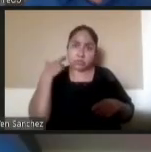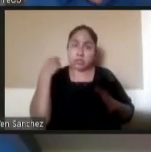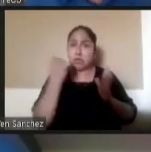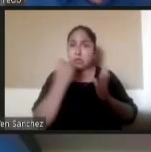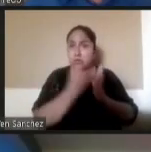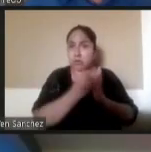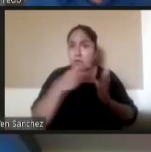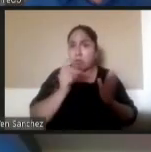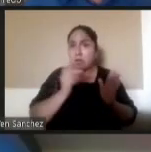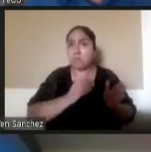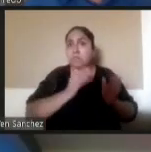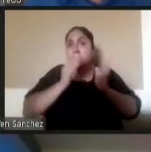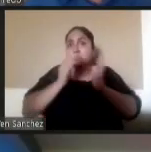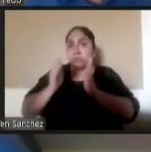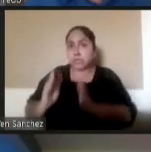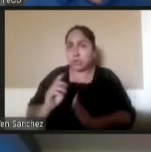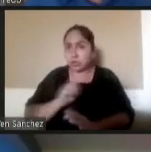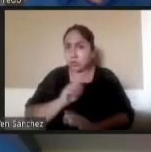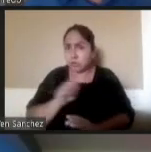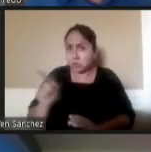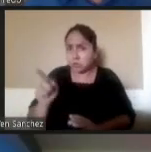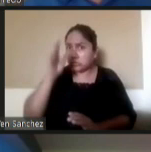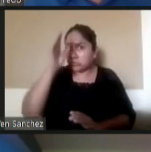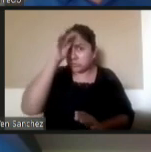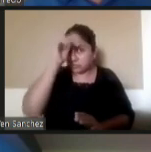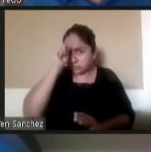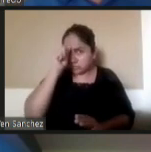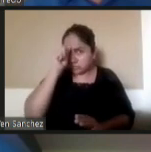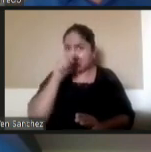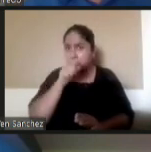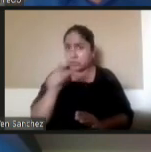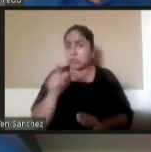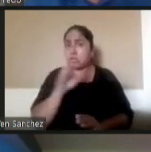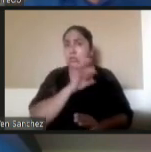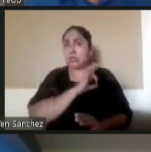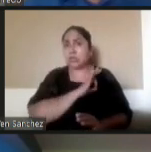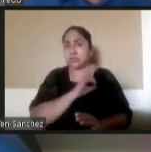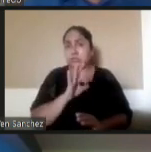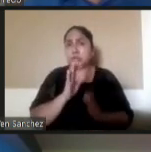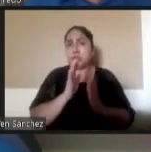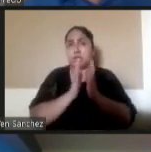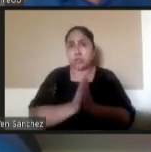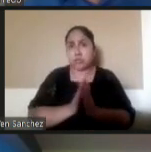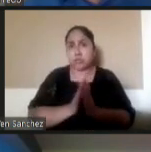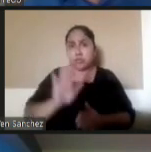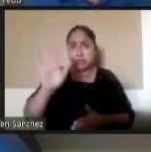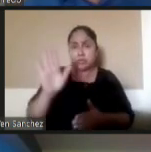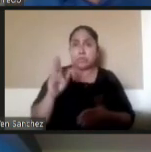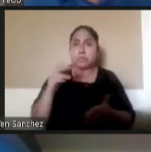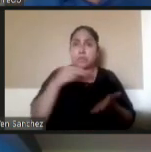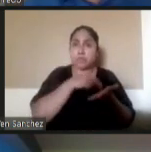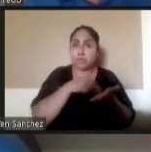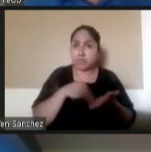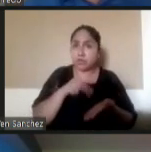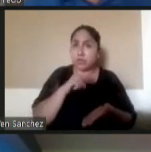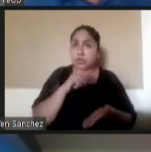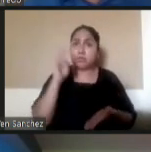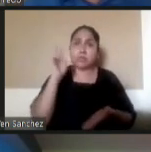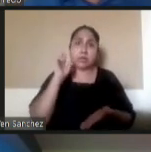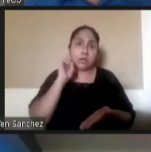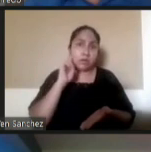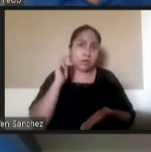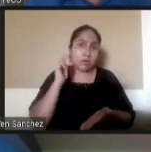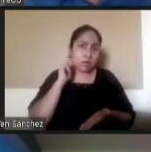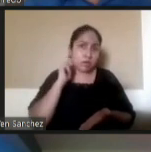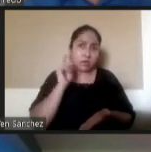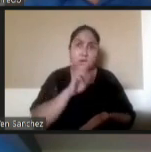notifíquese el presente acuerdo para todos los efectos legales conducentes. Firman los regidores María Rosario Valadez Aranda, Marta